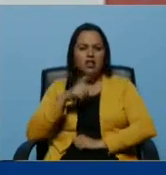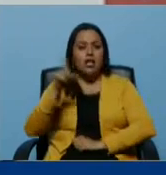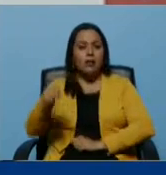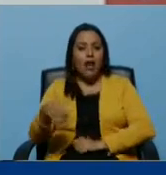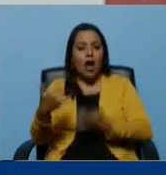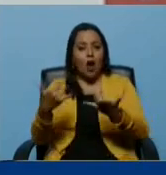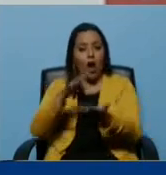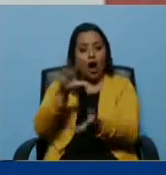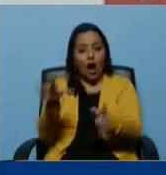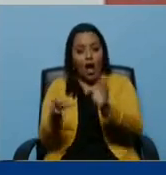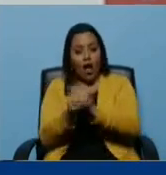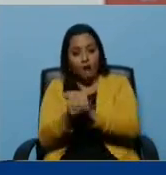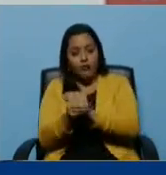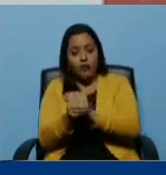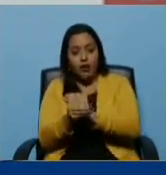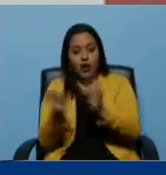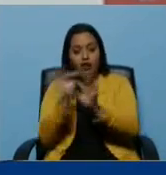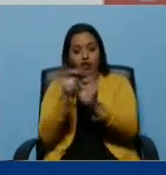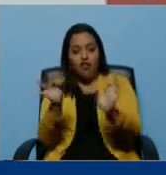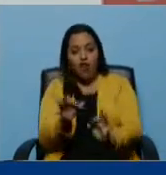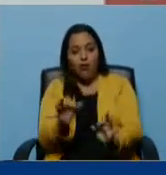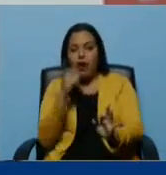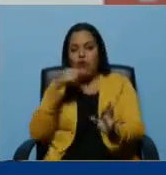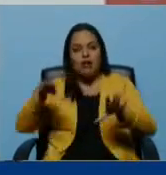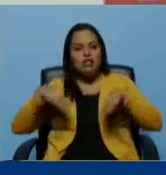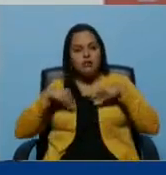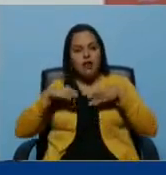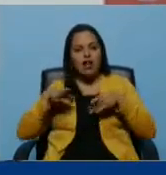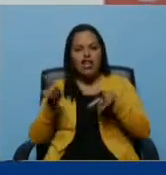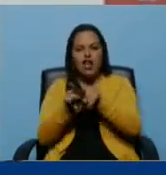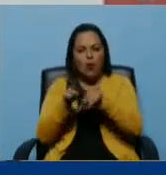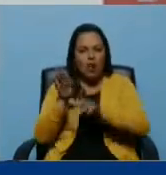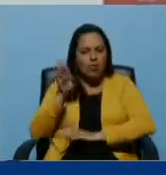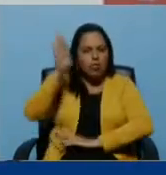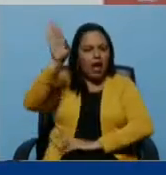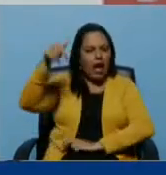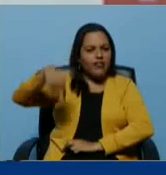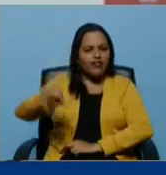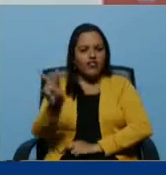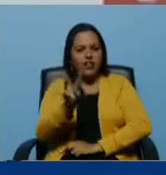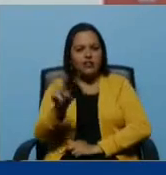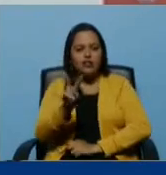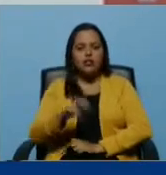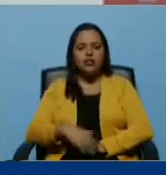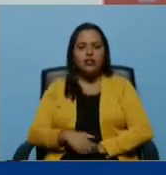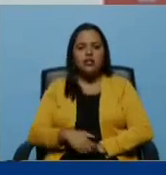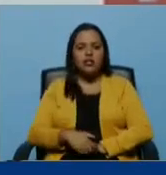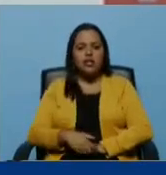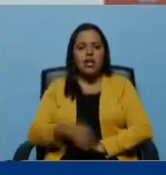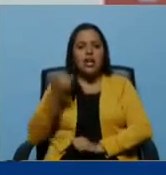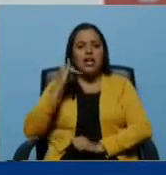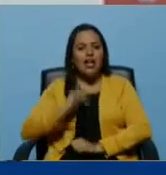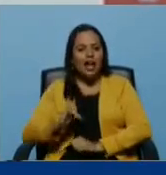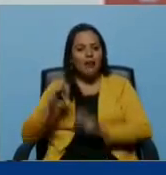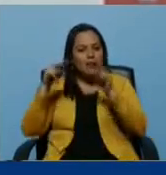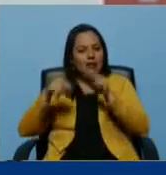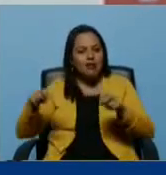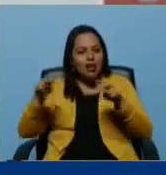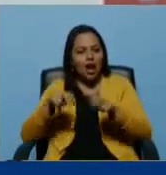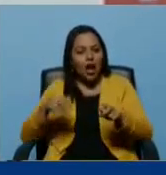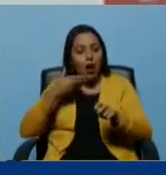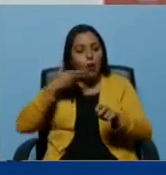adapta a Venezuela. Y es una ley de vanguardia que está siendo estudiada y admirada en el